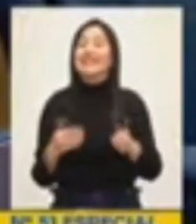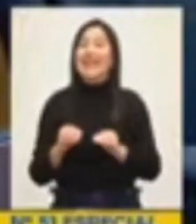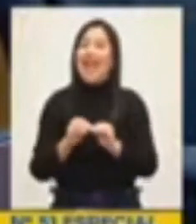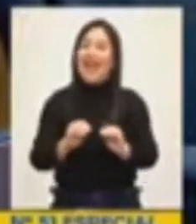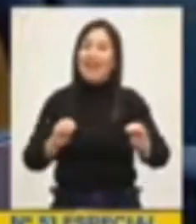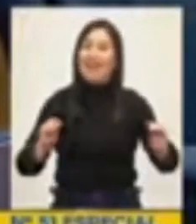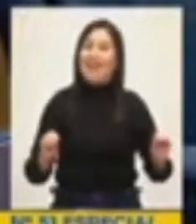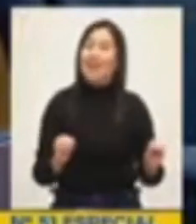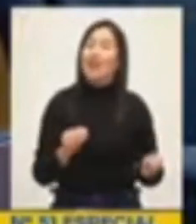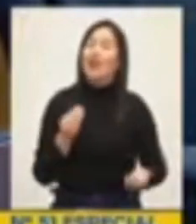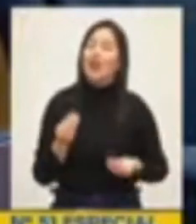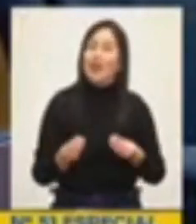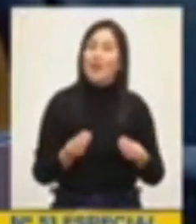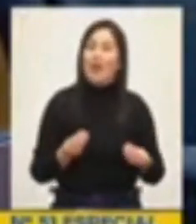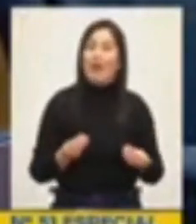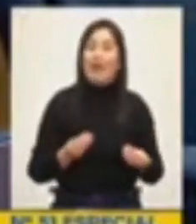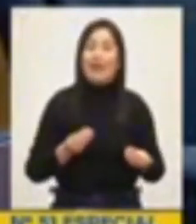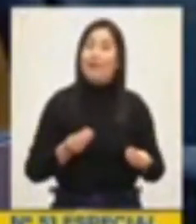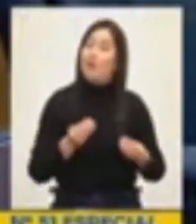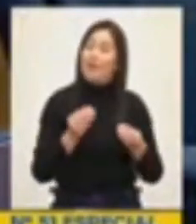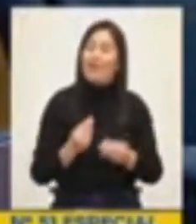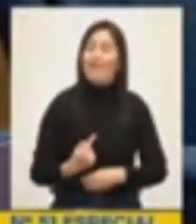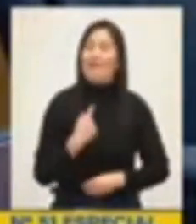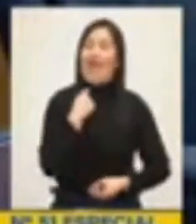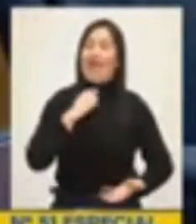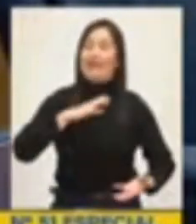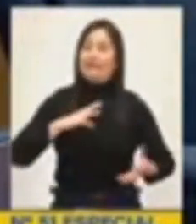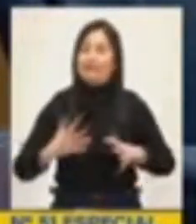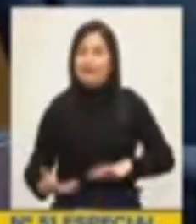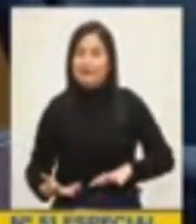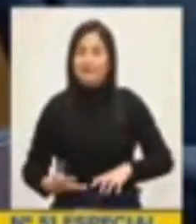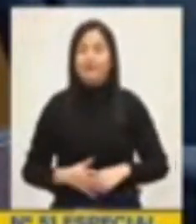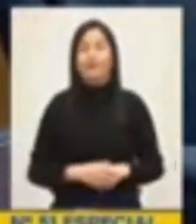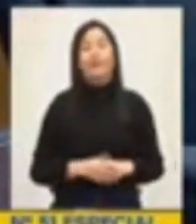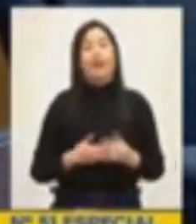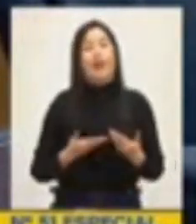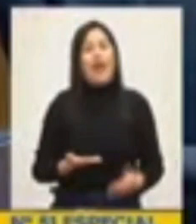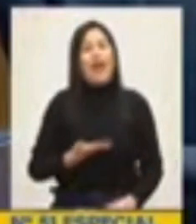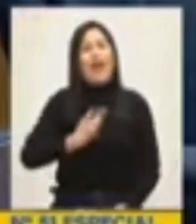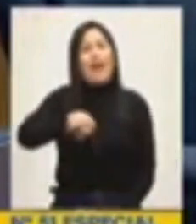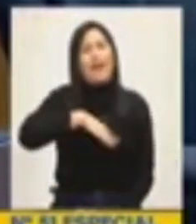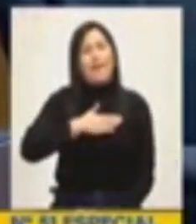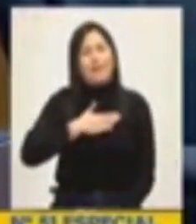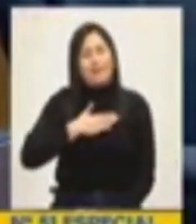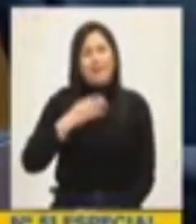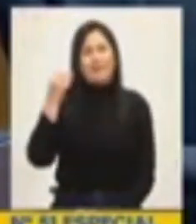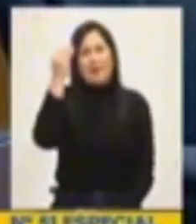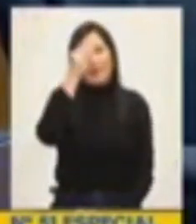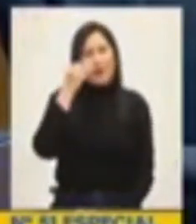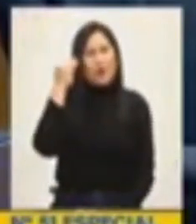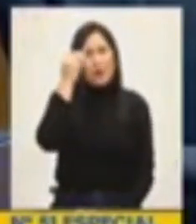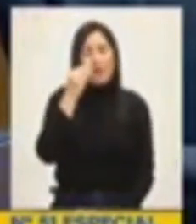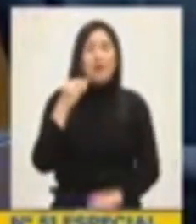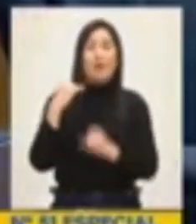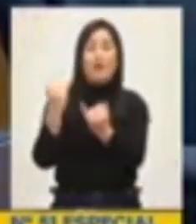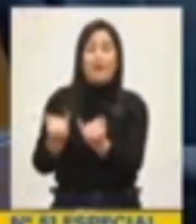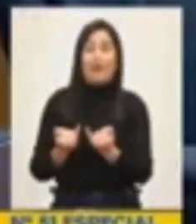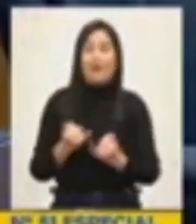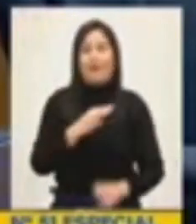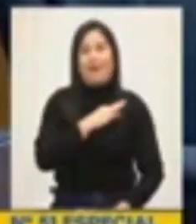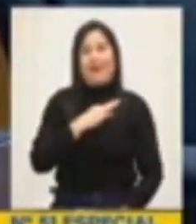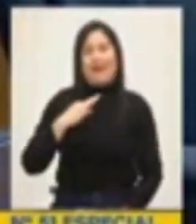lo susceptible que somos. En este contexto, presidente, a mí me preocupa dado que, por información del Ministerio